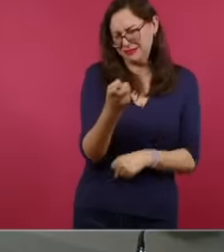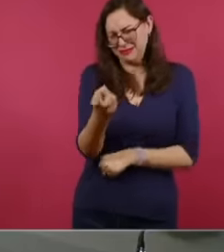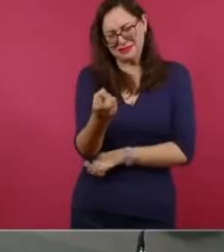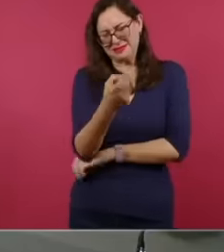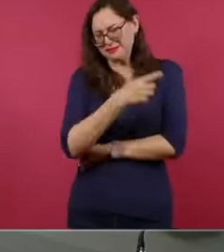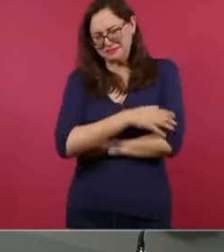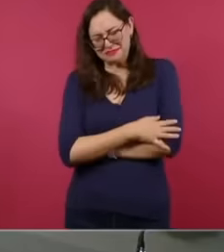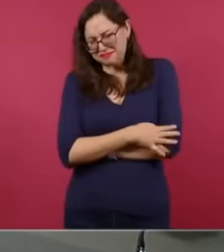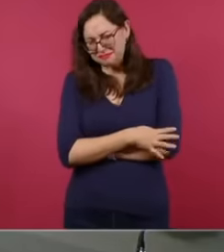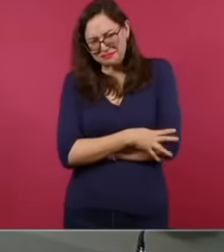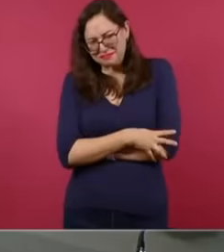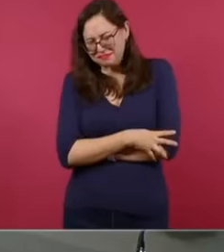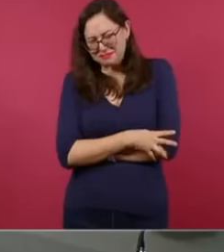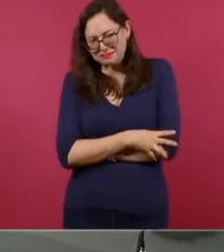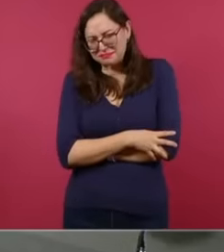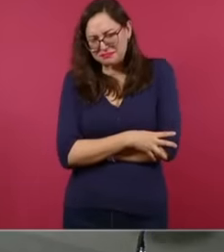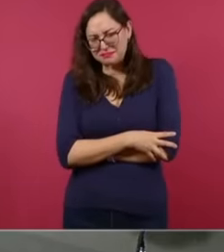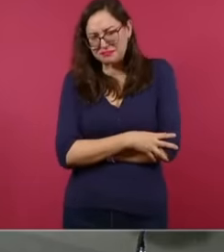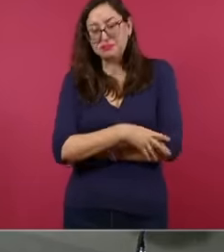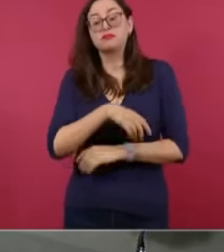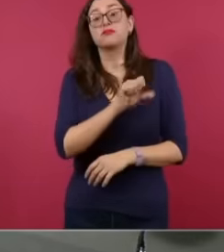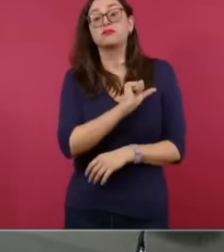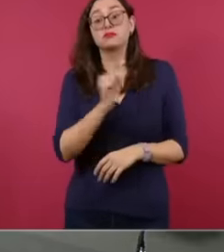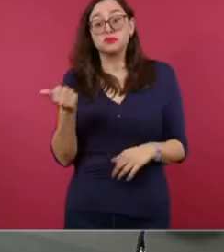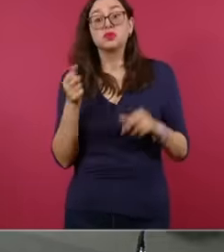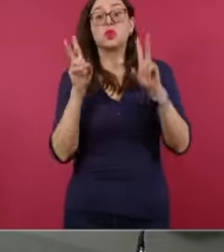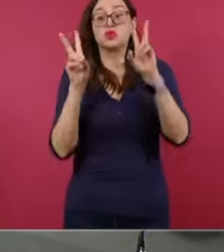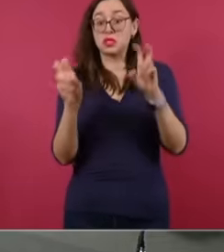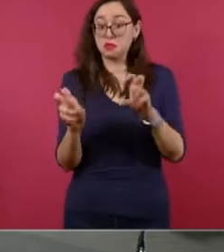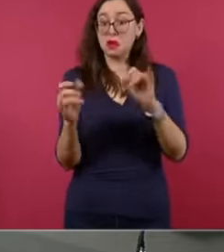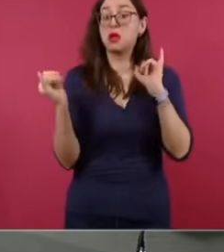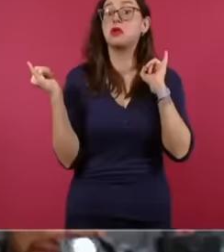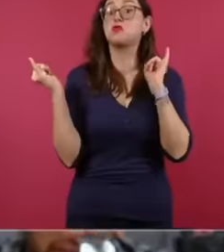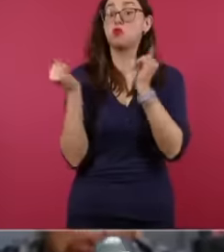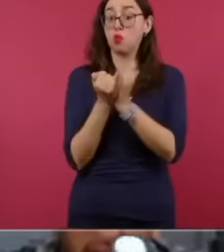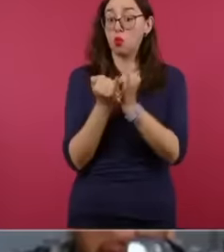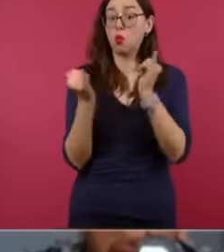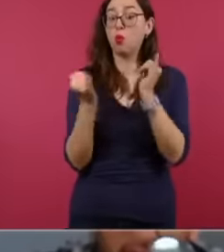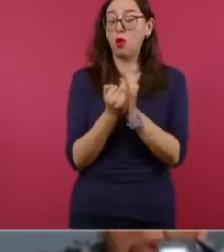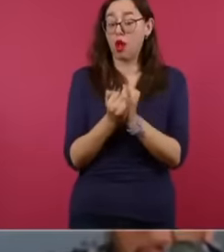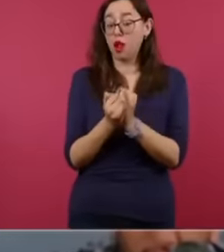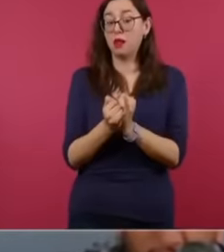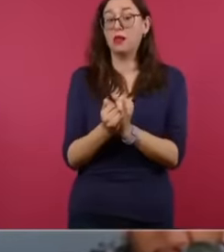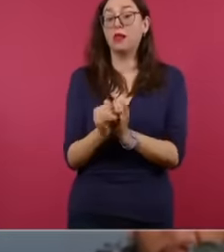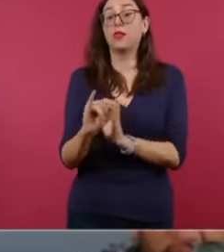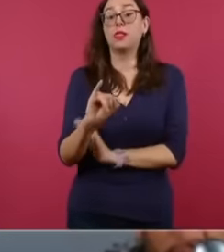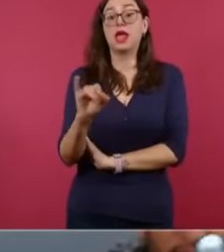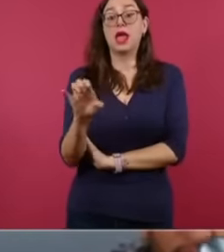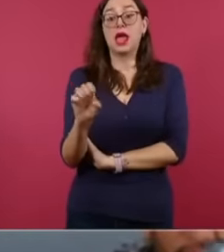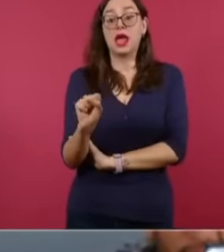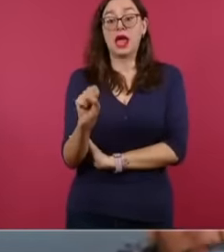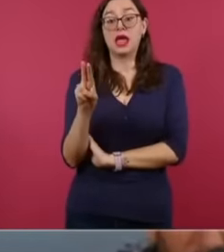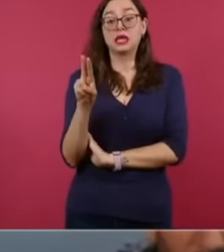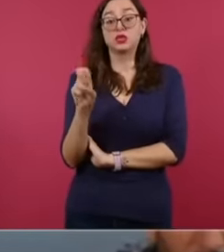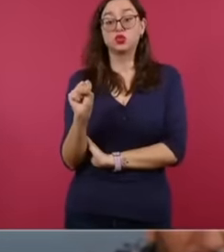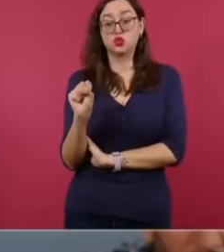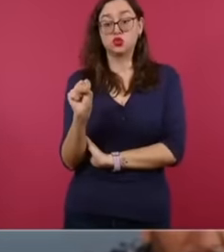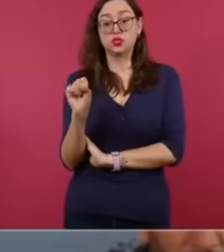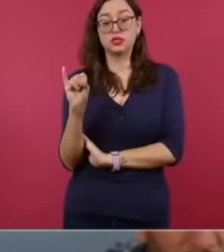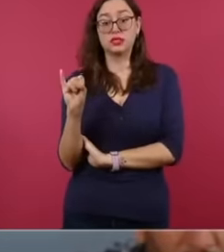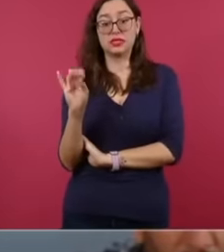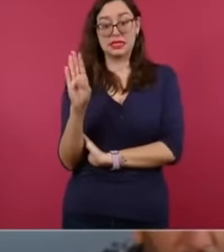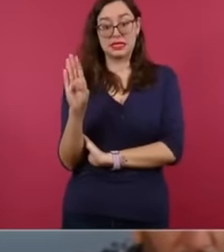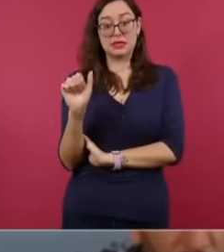la otra de punto que tiene que está junto con pegado, nuestro colega Jesús Ibarra, reportero,